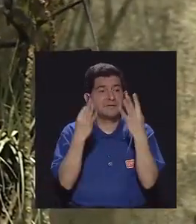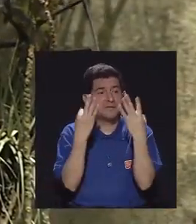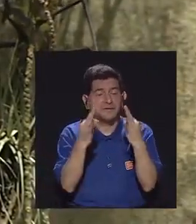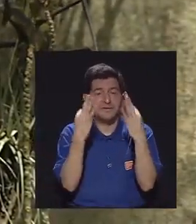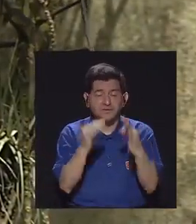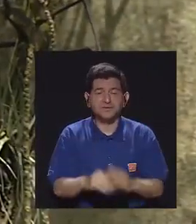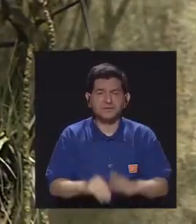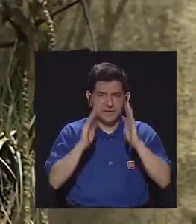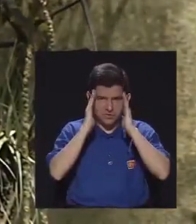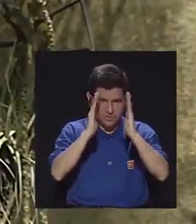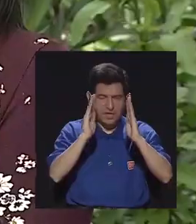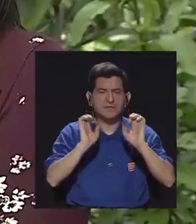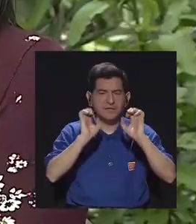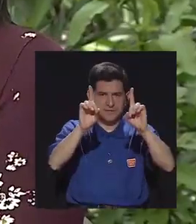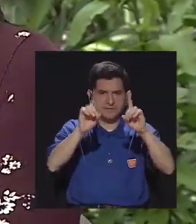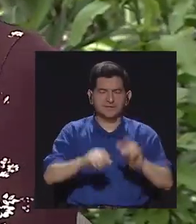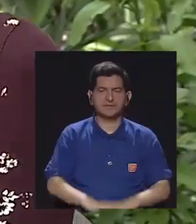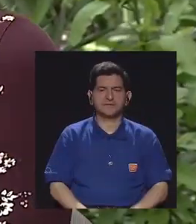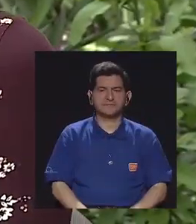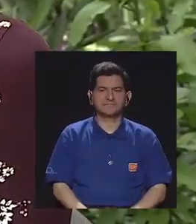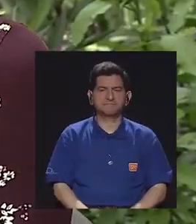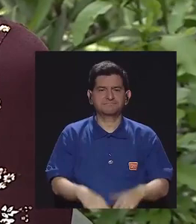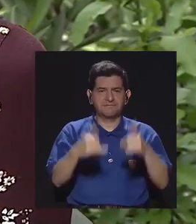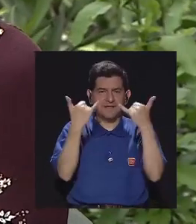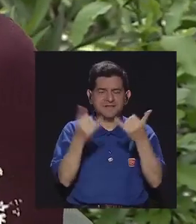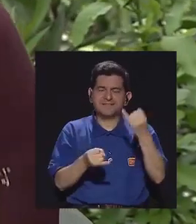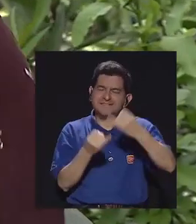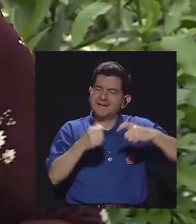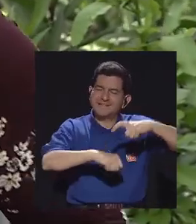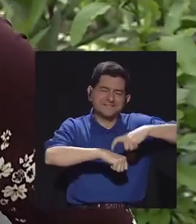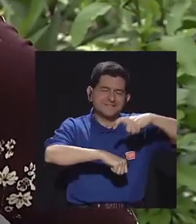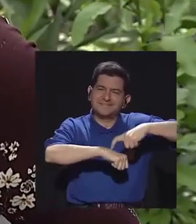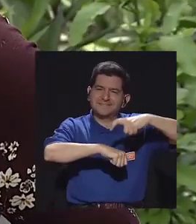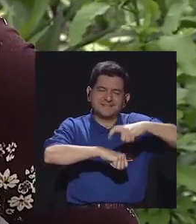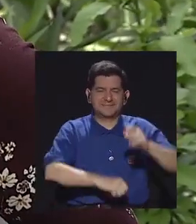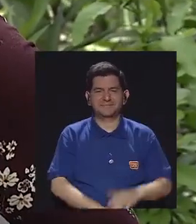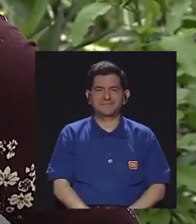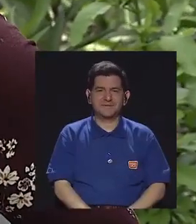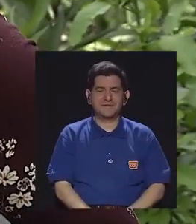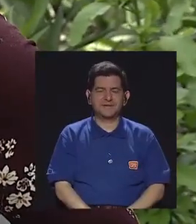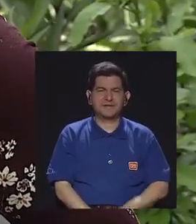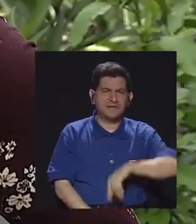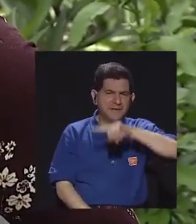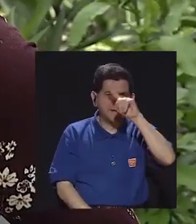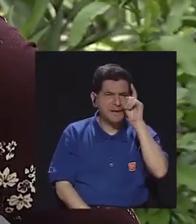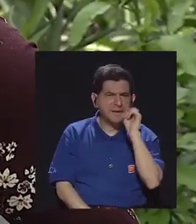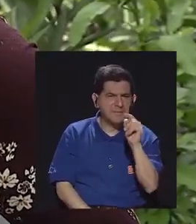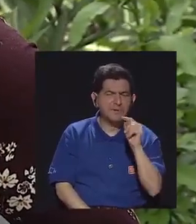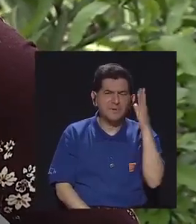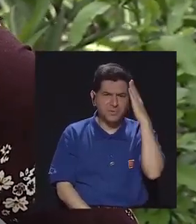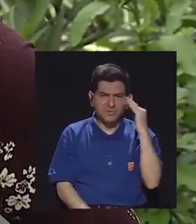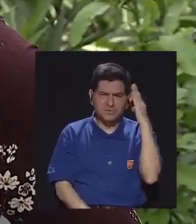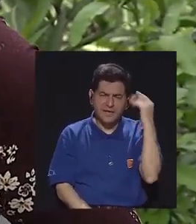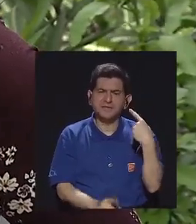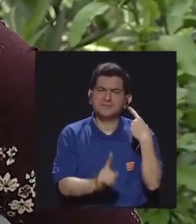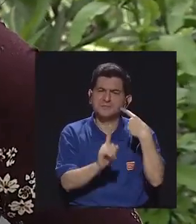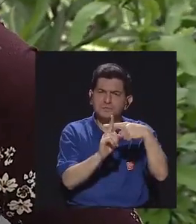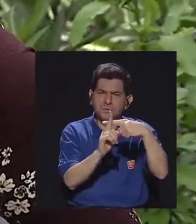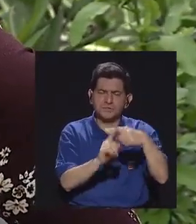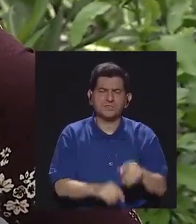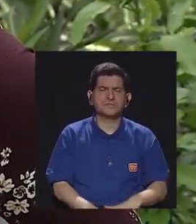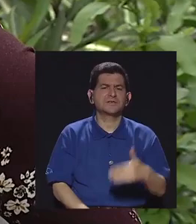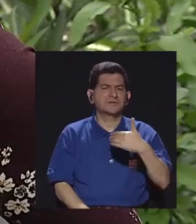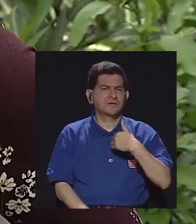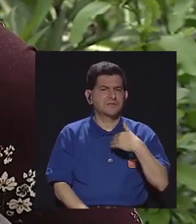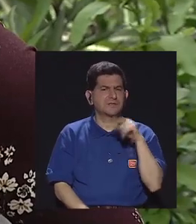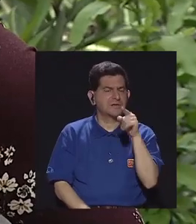parte educativa. Jacqueline, bueno, ya se nos está agotando el tiempo. Queríamos consultarte acerca de experiencias positivas